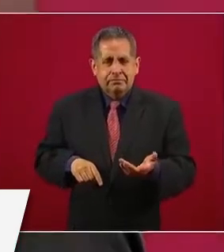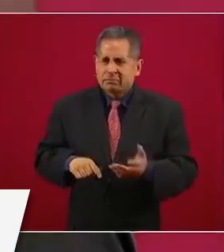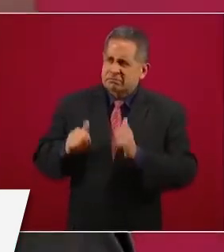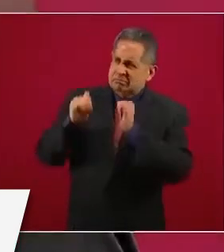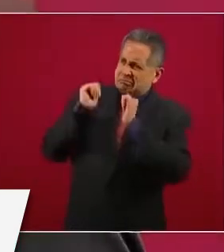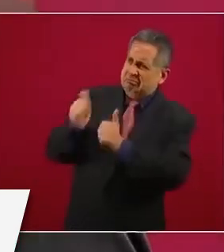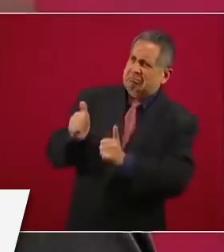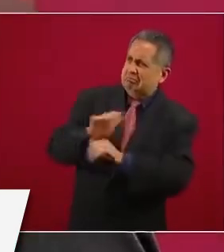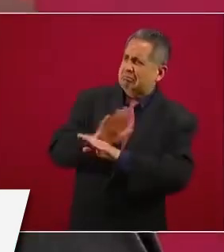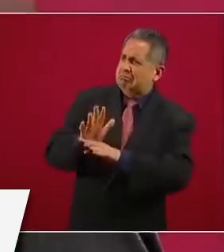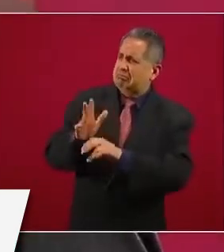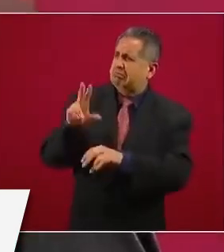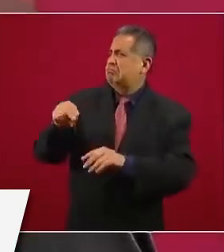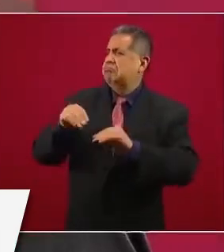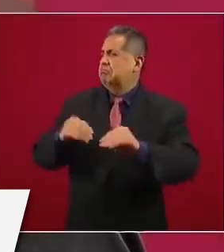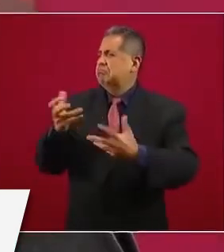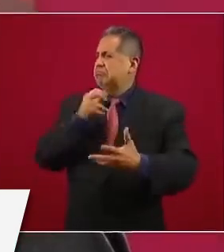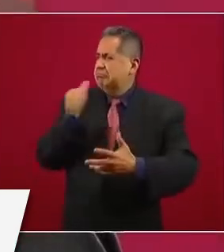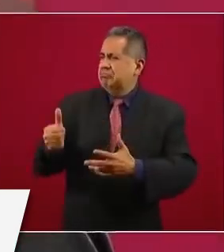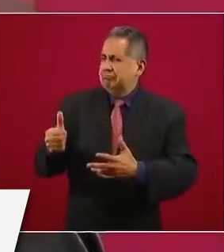Engarrótese ahí.